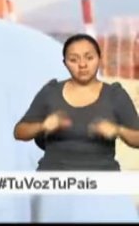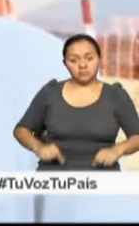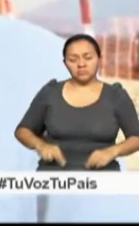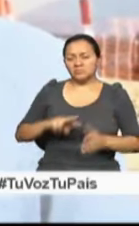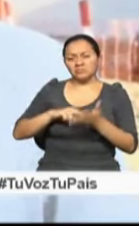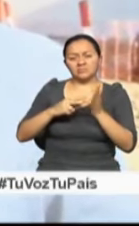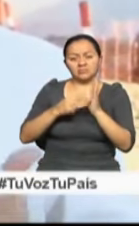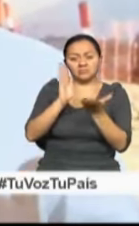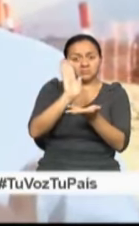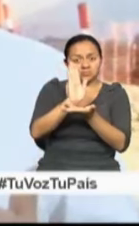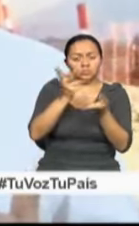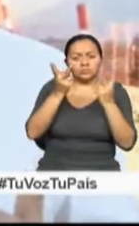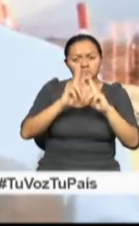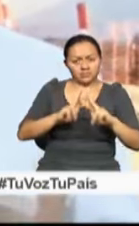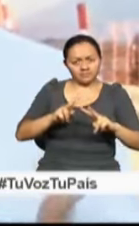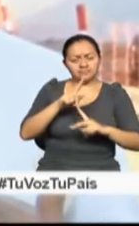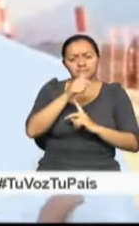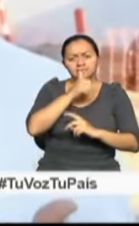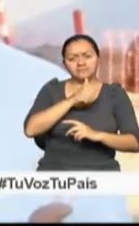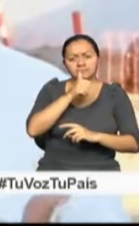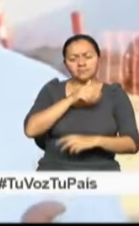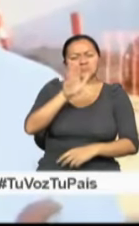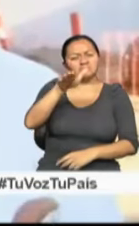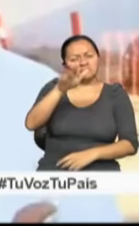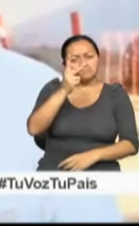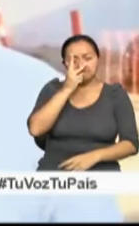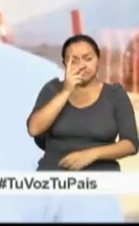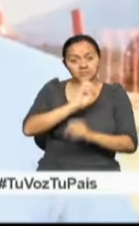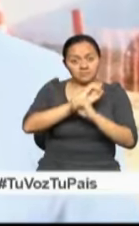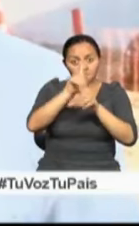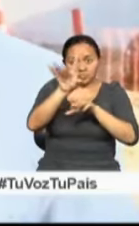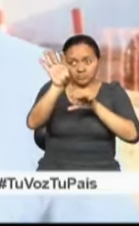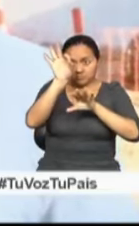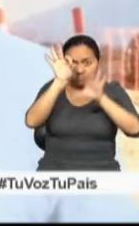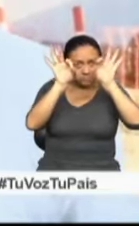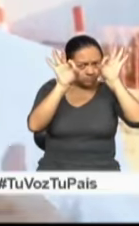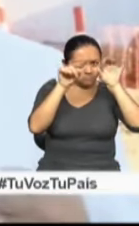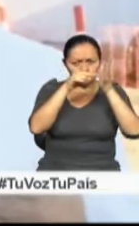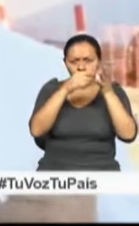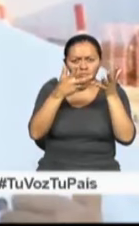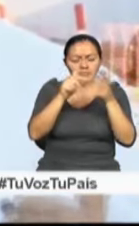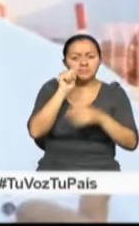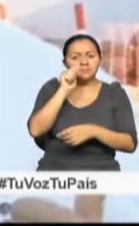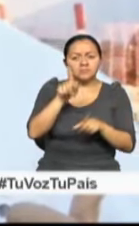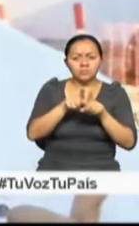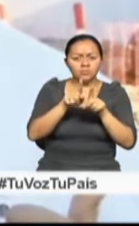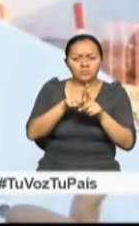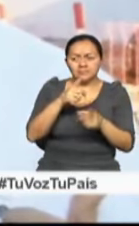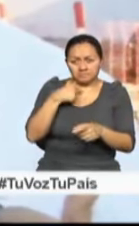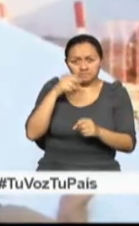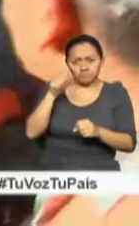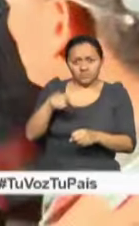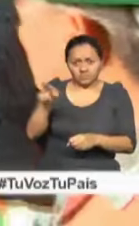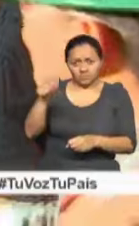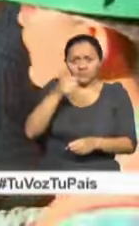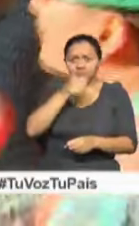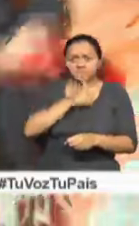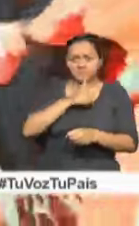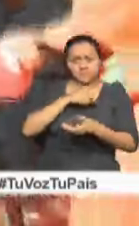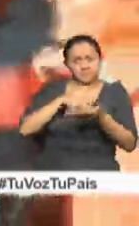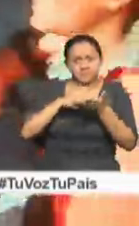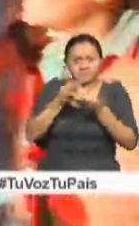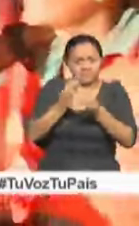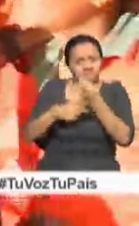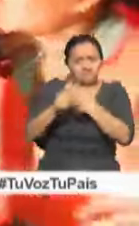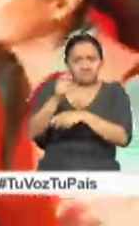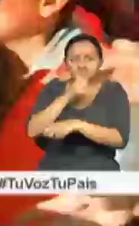juego es que esto, que es de los afiliados, de los jubilados, pasado mañana sería vendido al sector privado. En esta